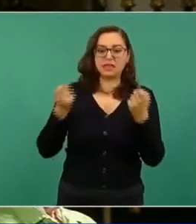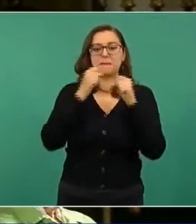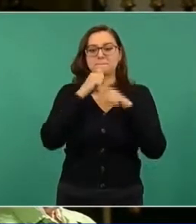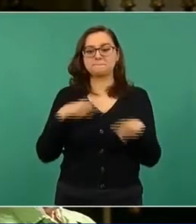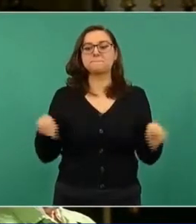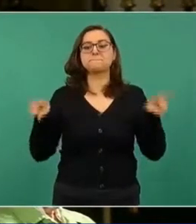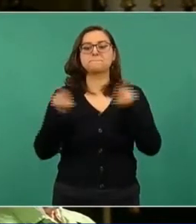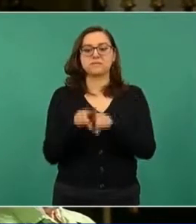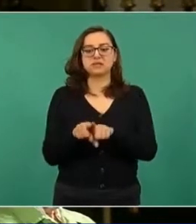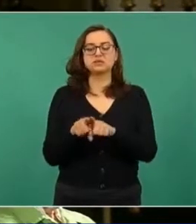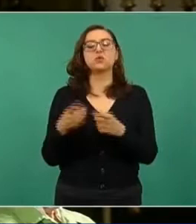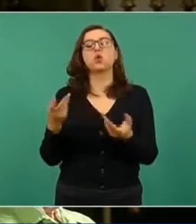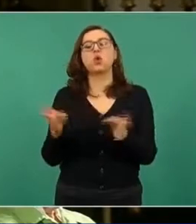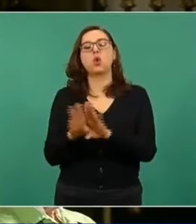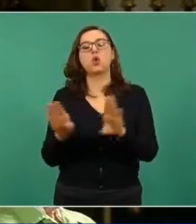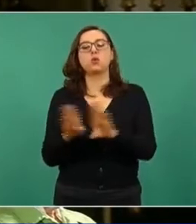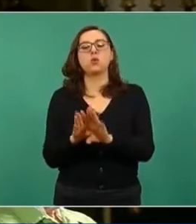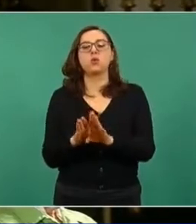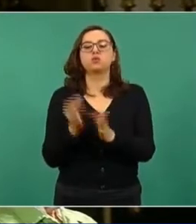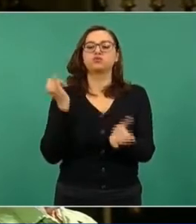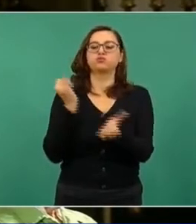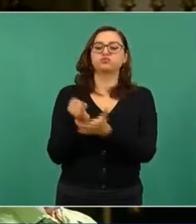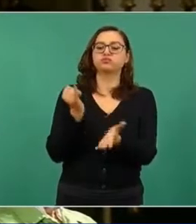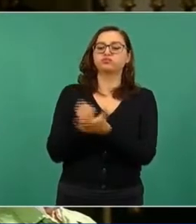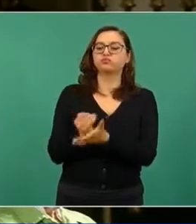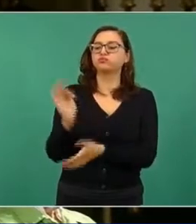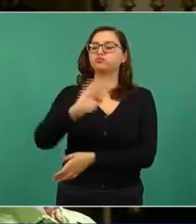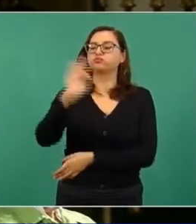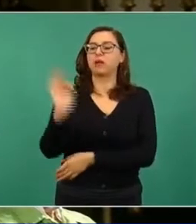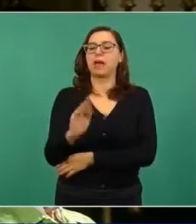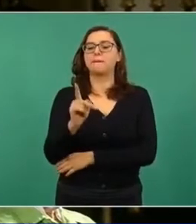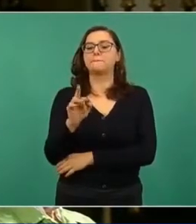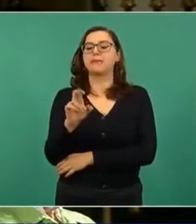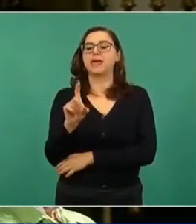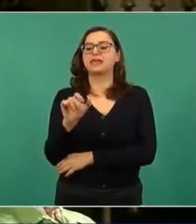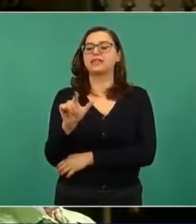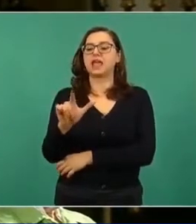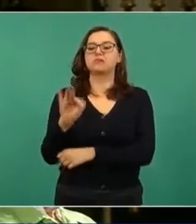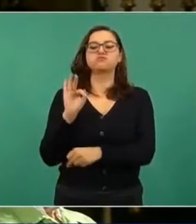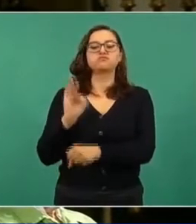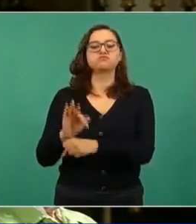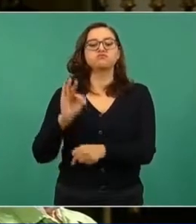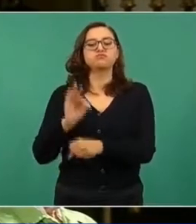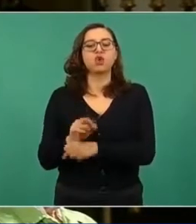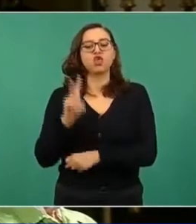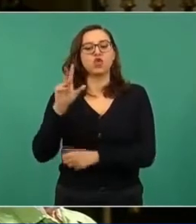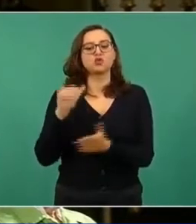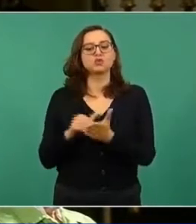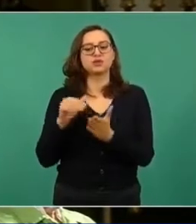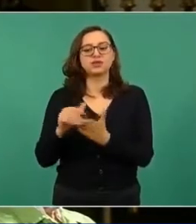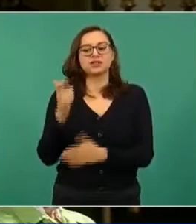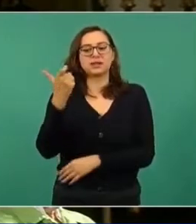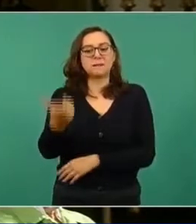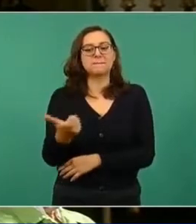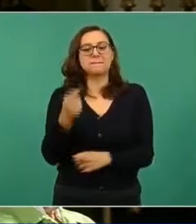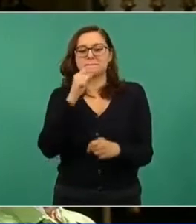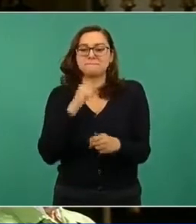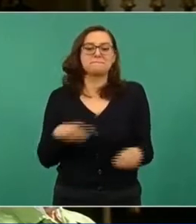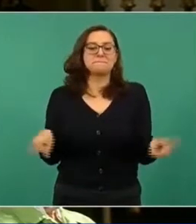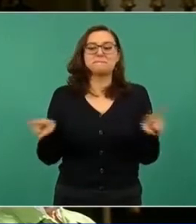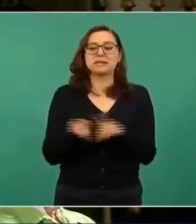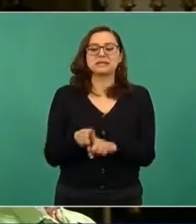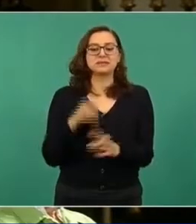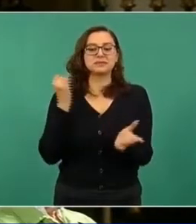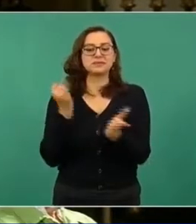al aplicarle un subsidio a su pago de impuesto predial por los mismos 2 millones de pesos, argumentando que el campo de golf